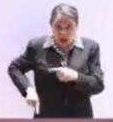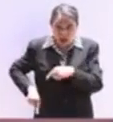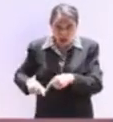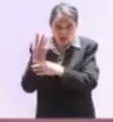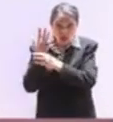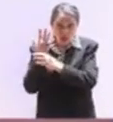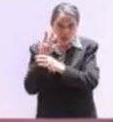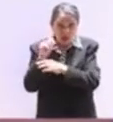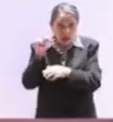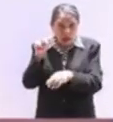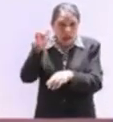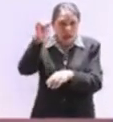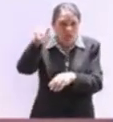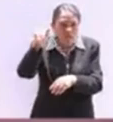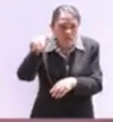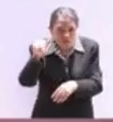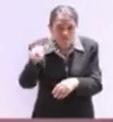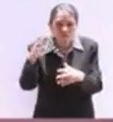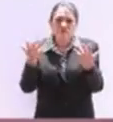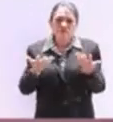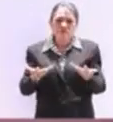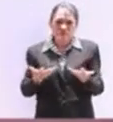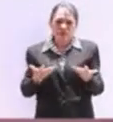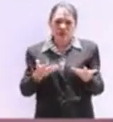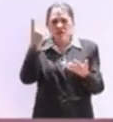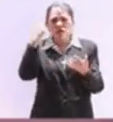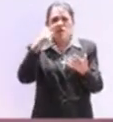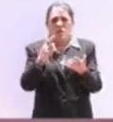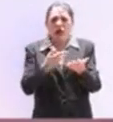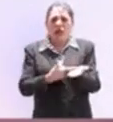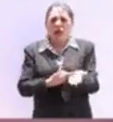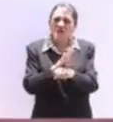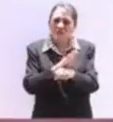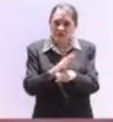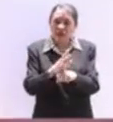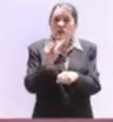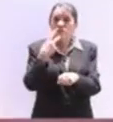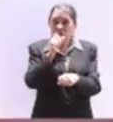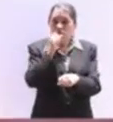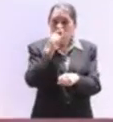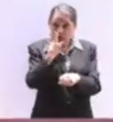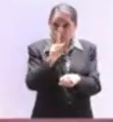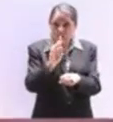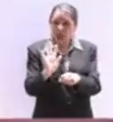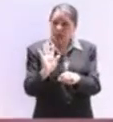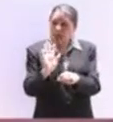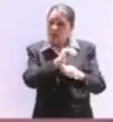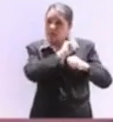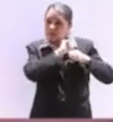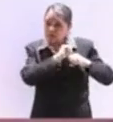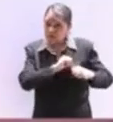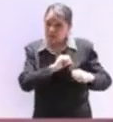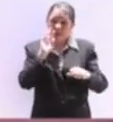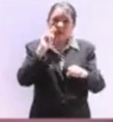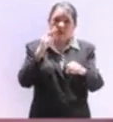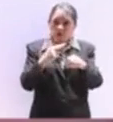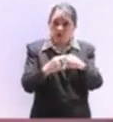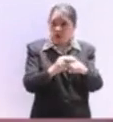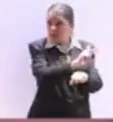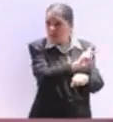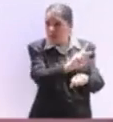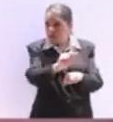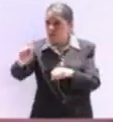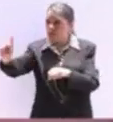se acerque con nosotros para plantear este asunto y me parte de las carencias que se miden para